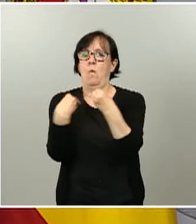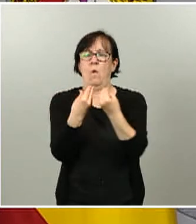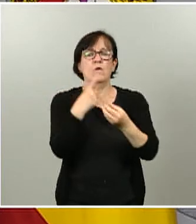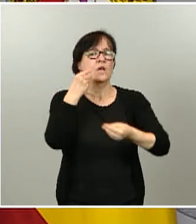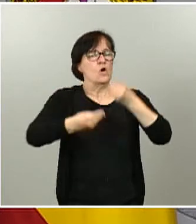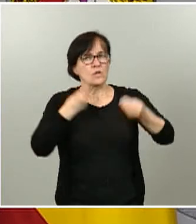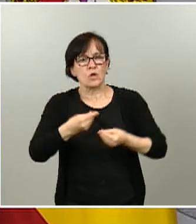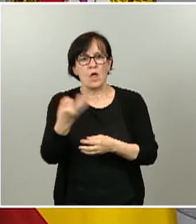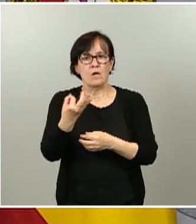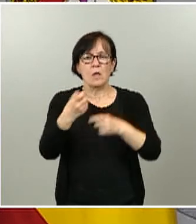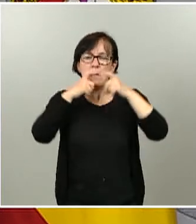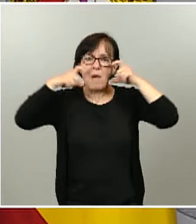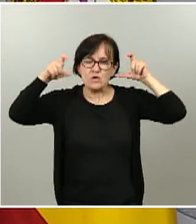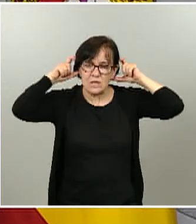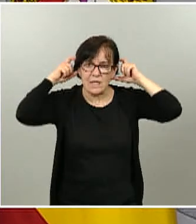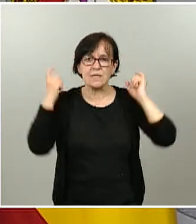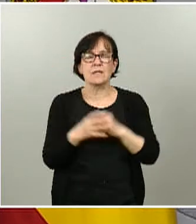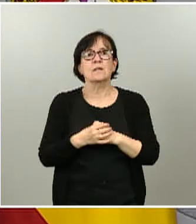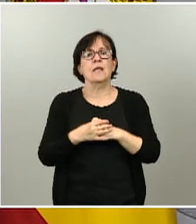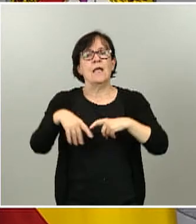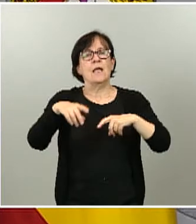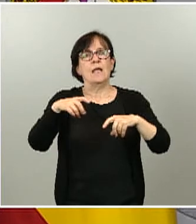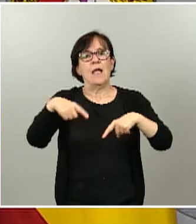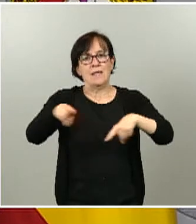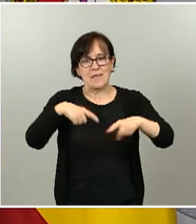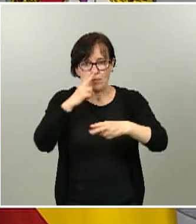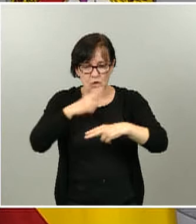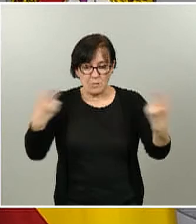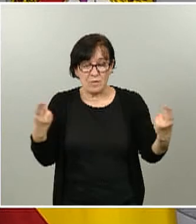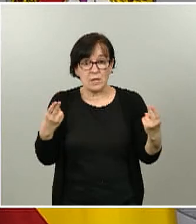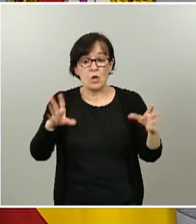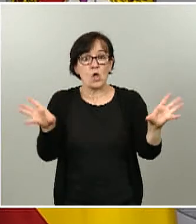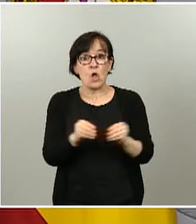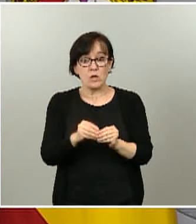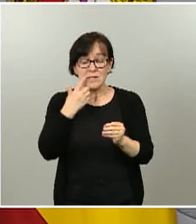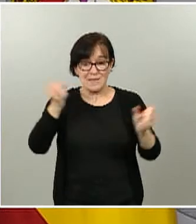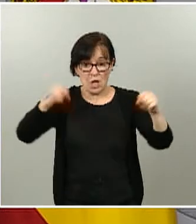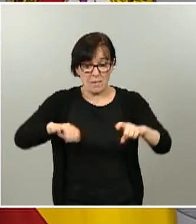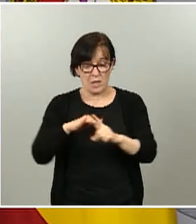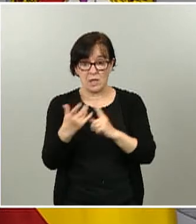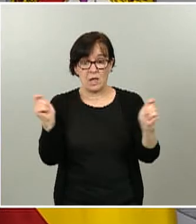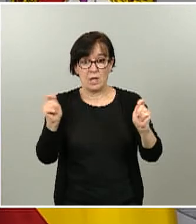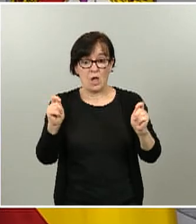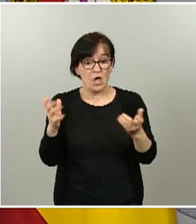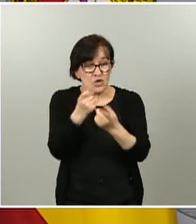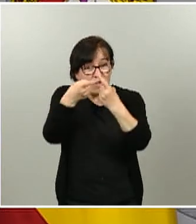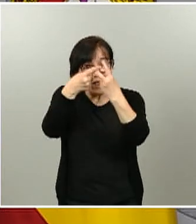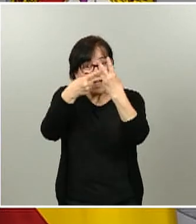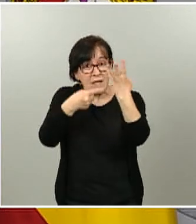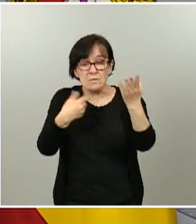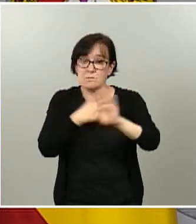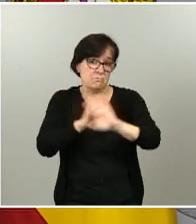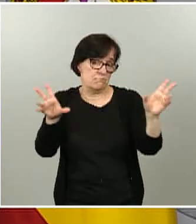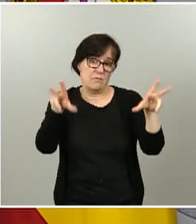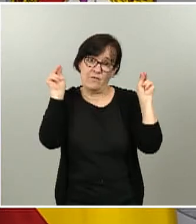de la mascarilla en el transporte público. En definitiva, si no se aprueba el decreto del estado de alarma, todas estas cuestiones decaen. Y lo que se